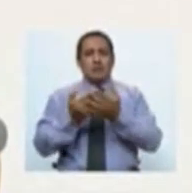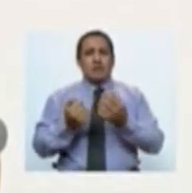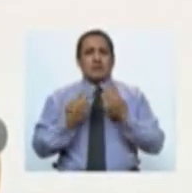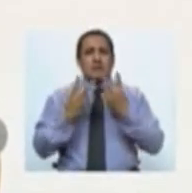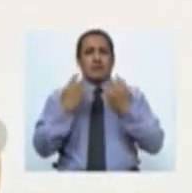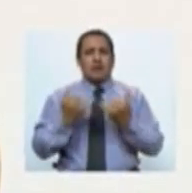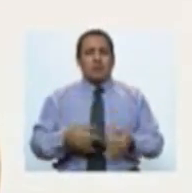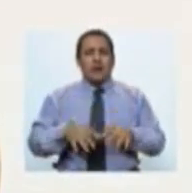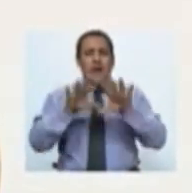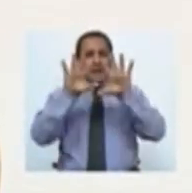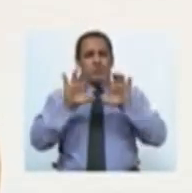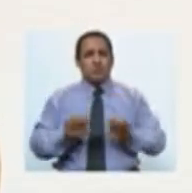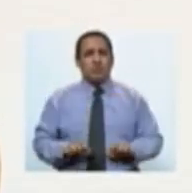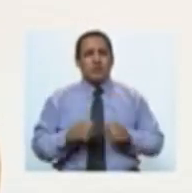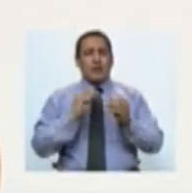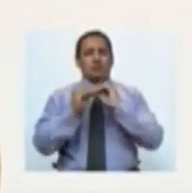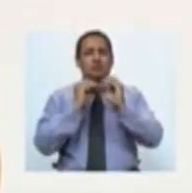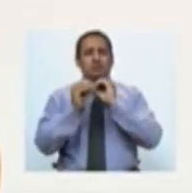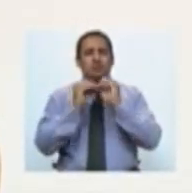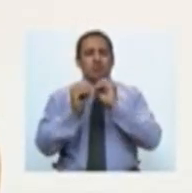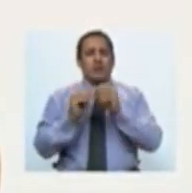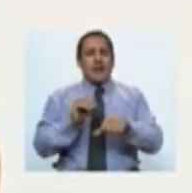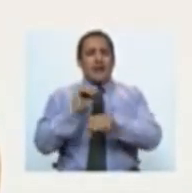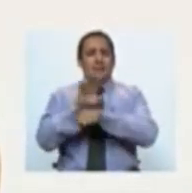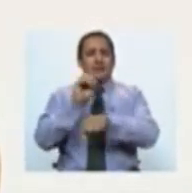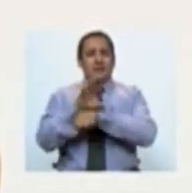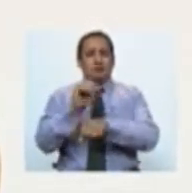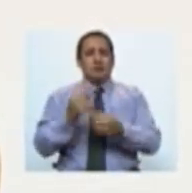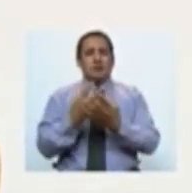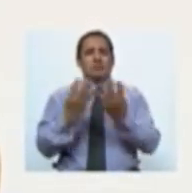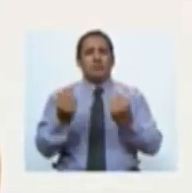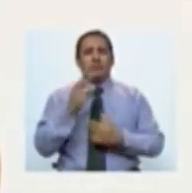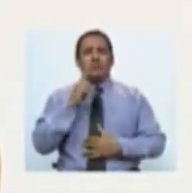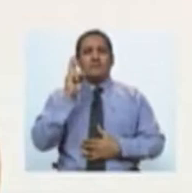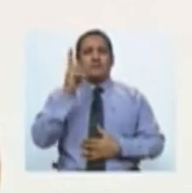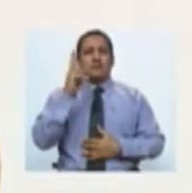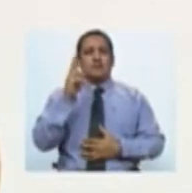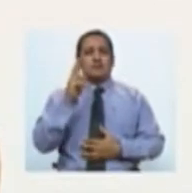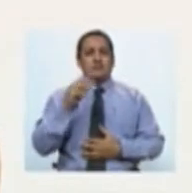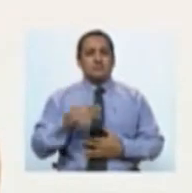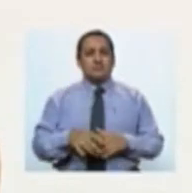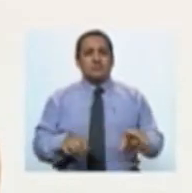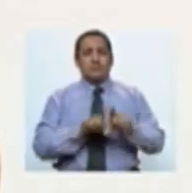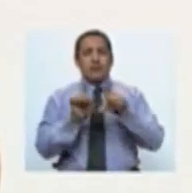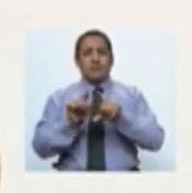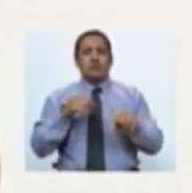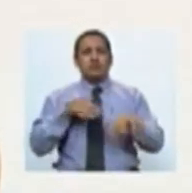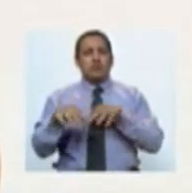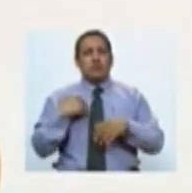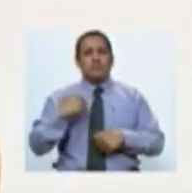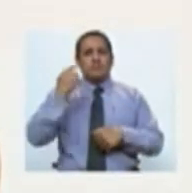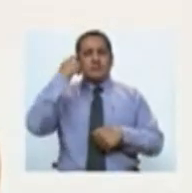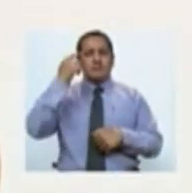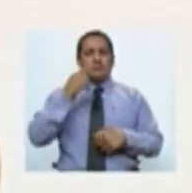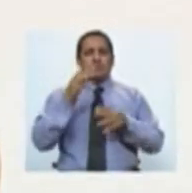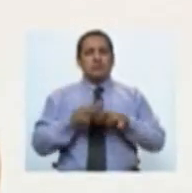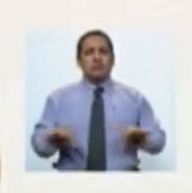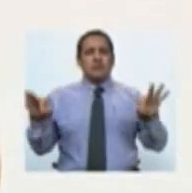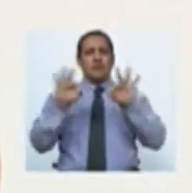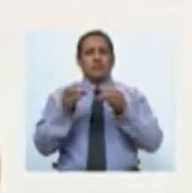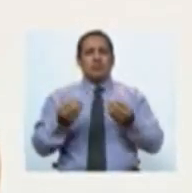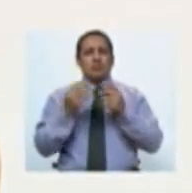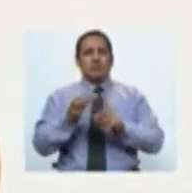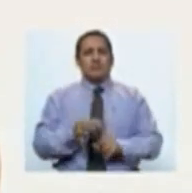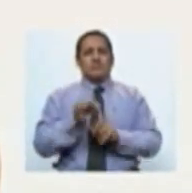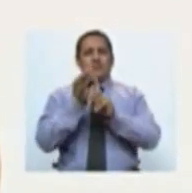propender a la evaluación, al perfeccionamiento, a la capacitación de los maestros. Entonces, hago esta tingencia porque